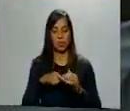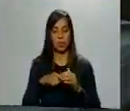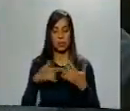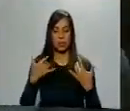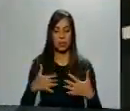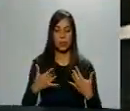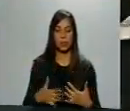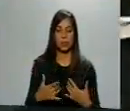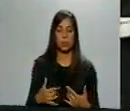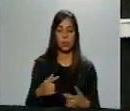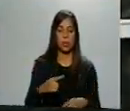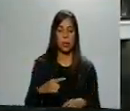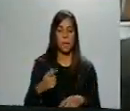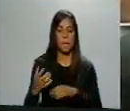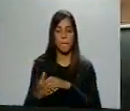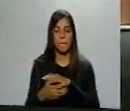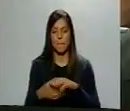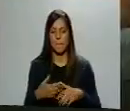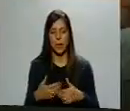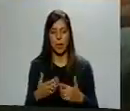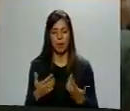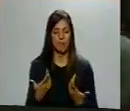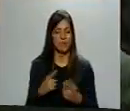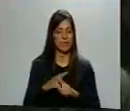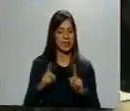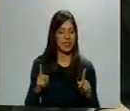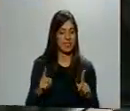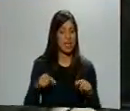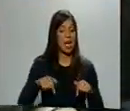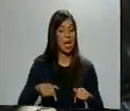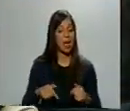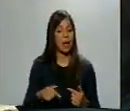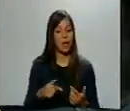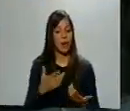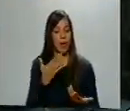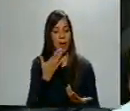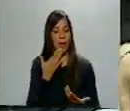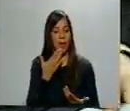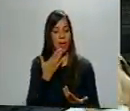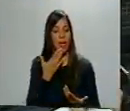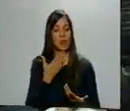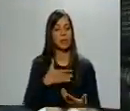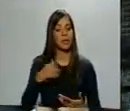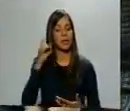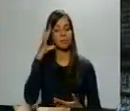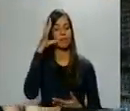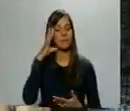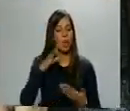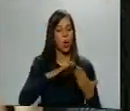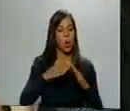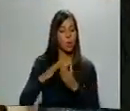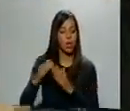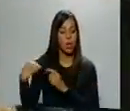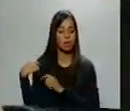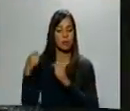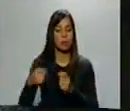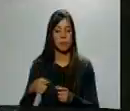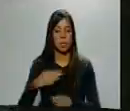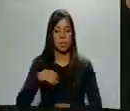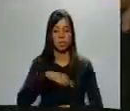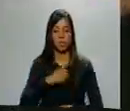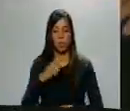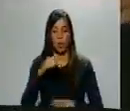señalaba el compatriota Zambrano. Ahora no lo planteo porque ahora quiero una ciudad comunal. Y en vez de manos arriba, vamos hacia